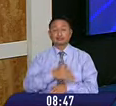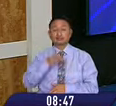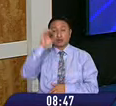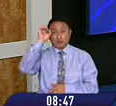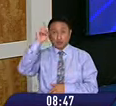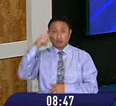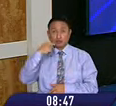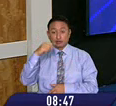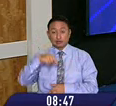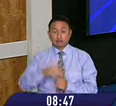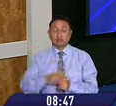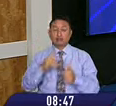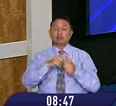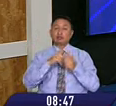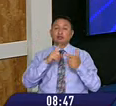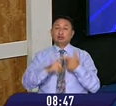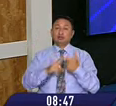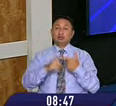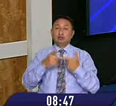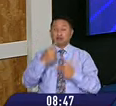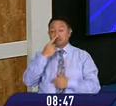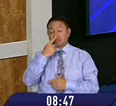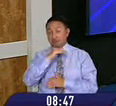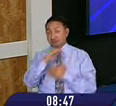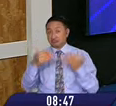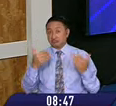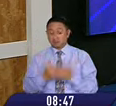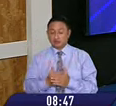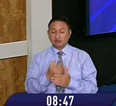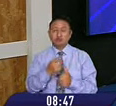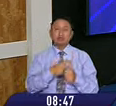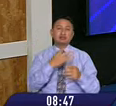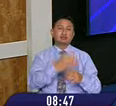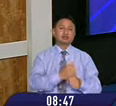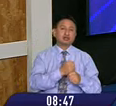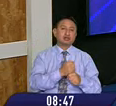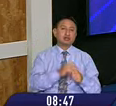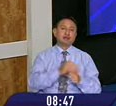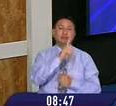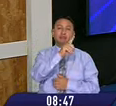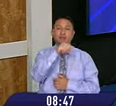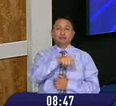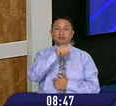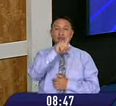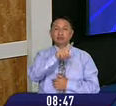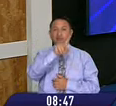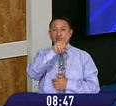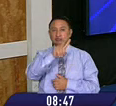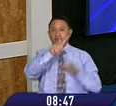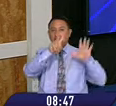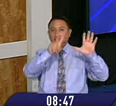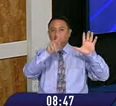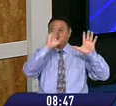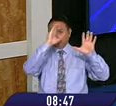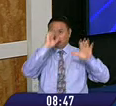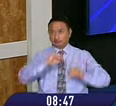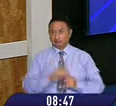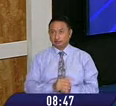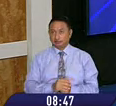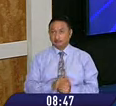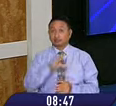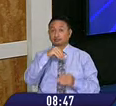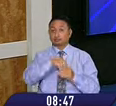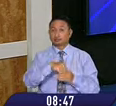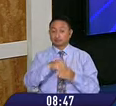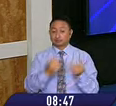hay que destacar dos puntos que es de interés ciudadano. Uno, la seguridad, 1.120 efectivos hasta fin de mes se incorporan justamente